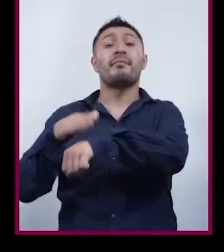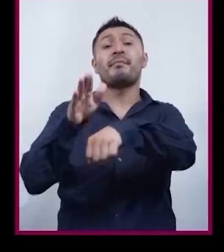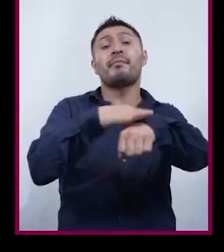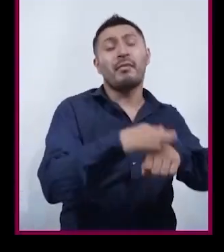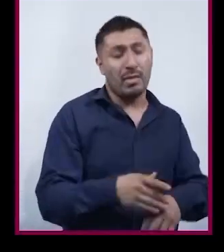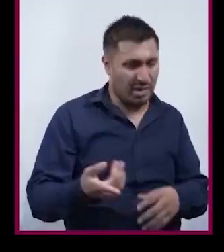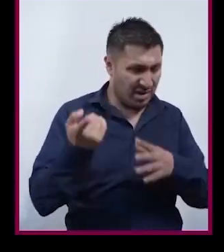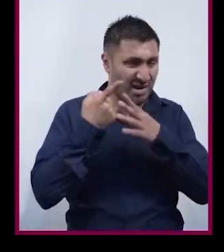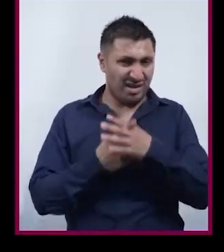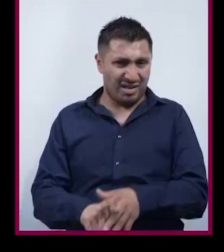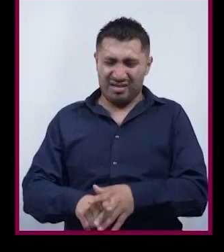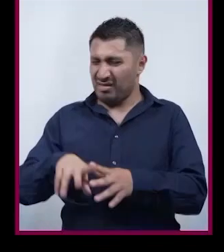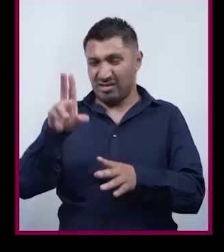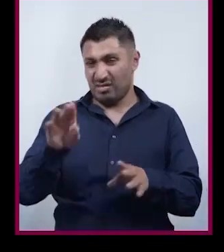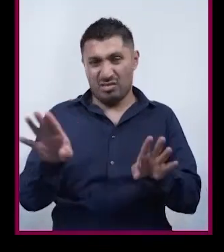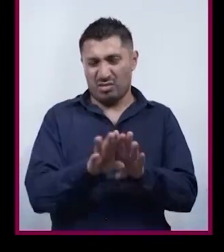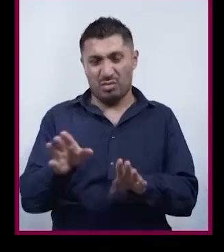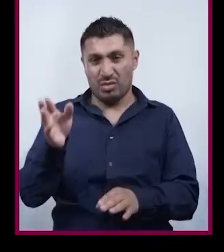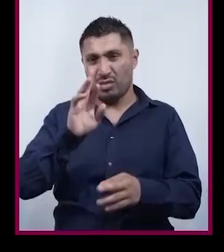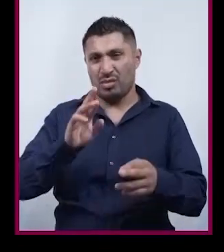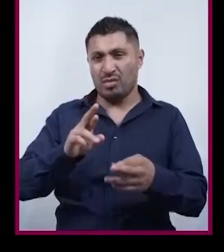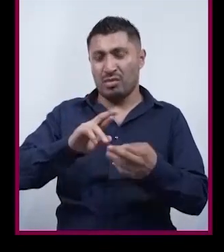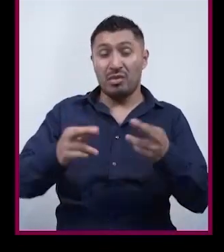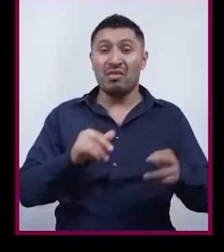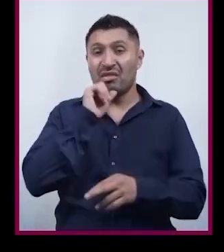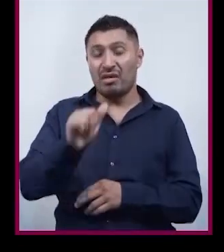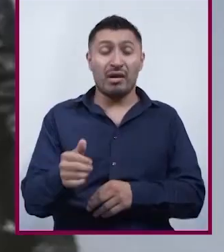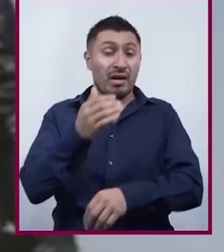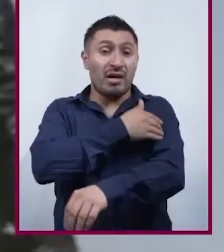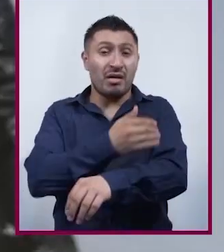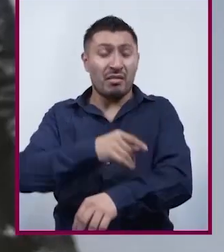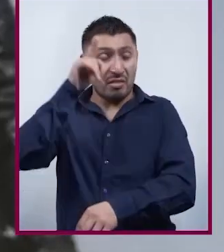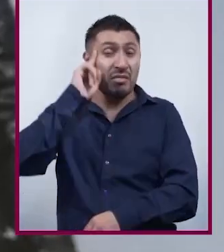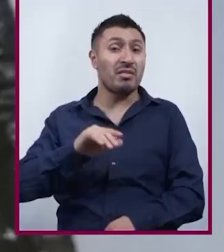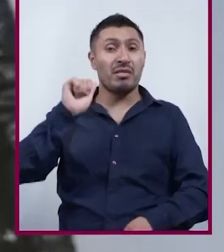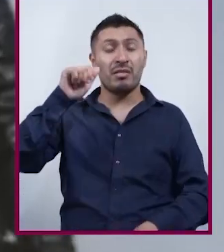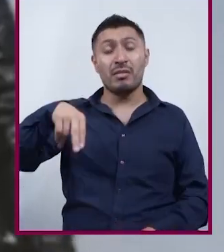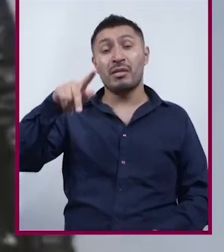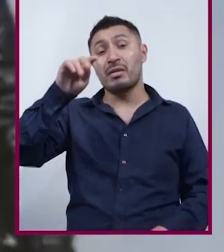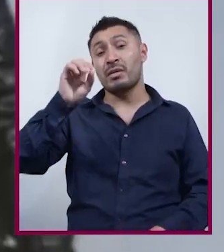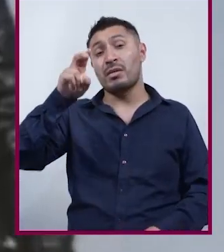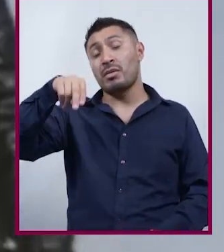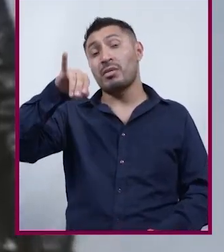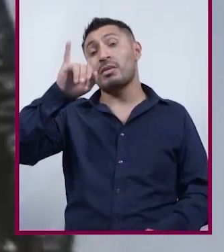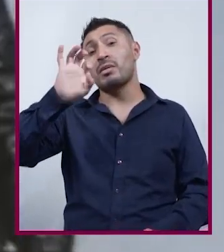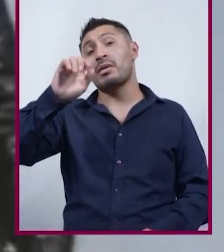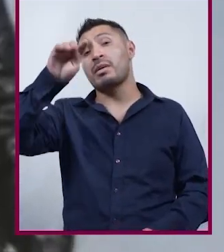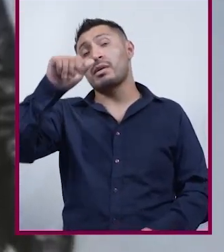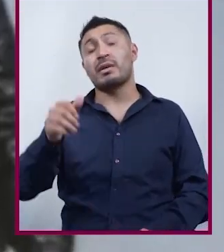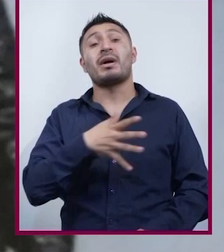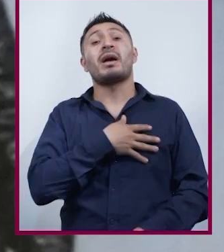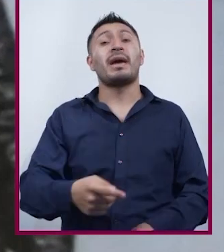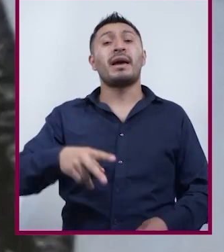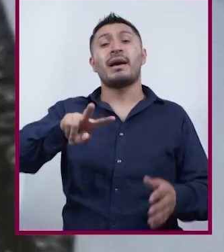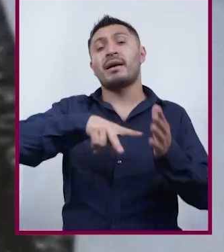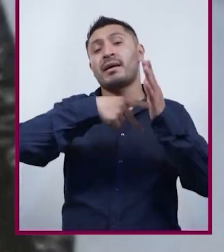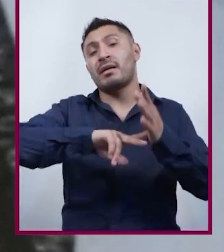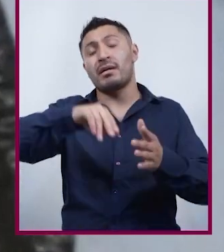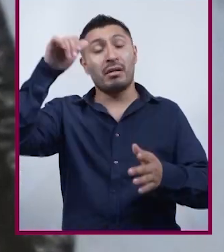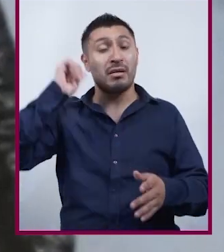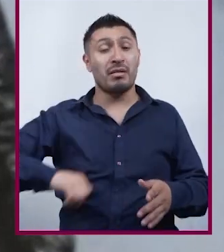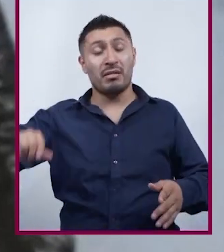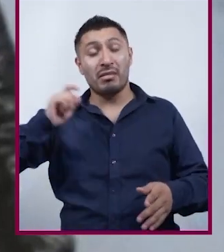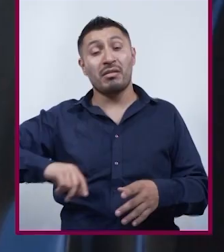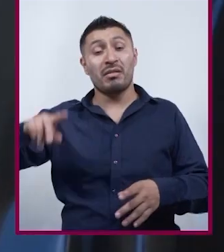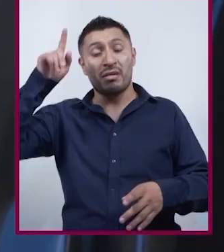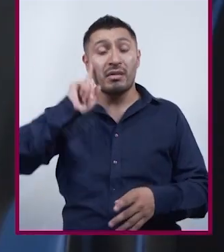campaña presidencial, que al principio no tuvo muchos recursos, lo acompañó una mujer llamada Antonieta Rivas Mercado, hija de un